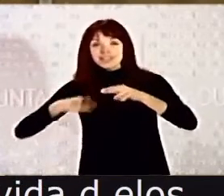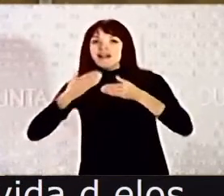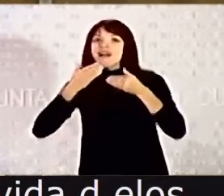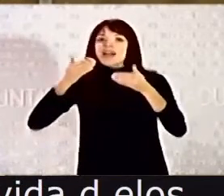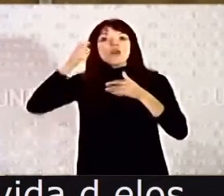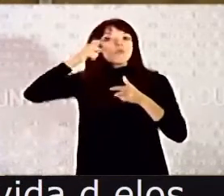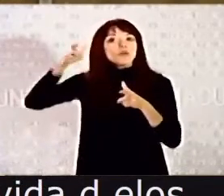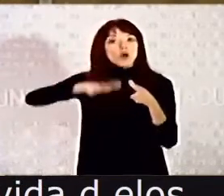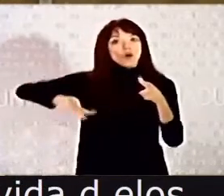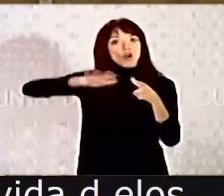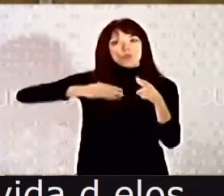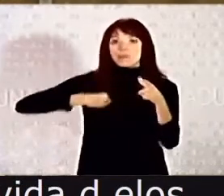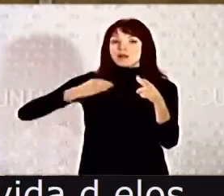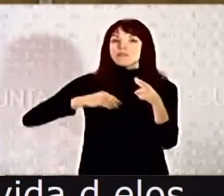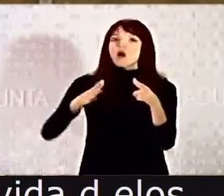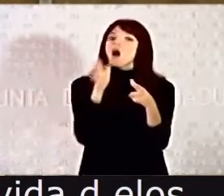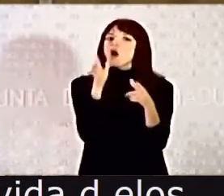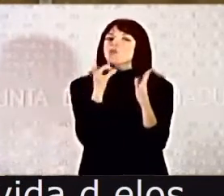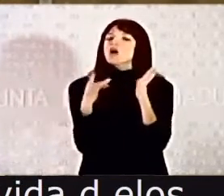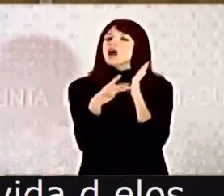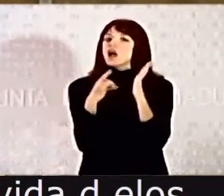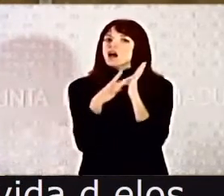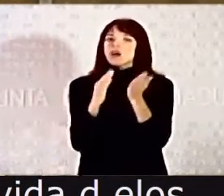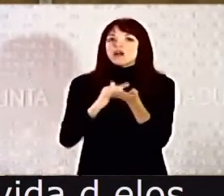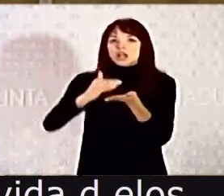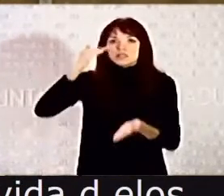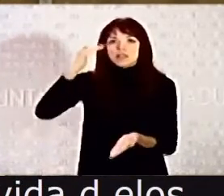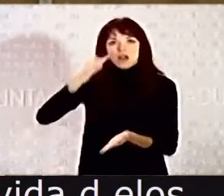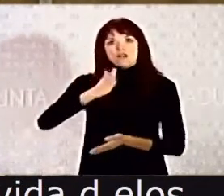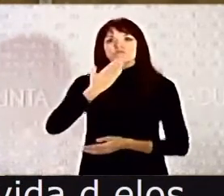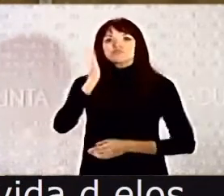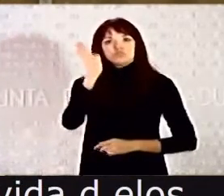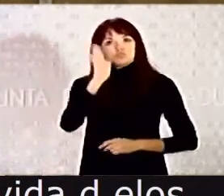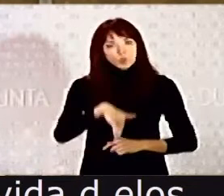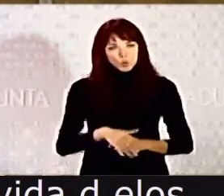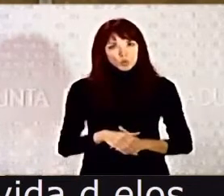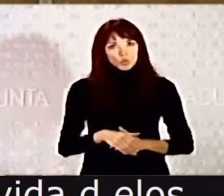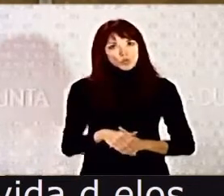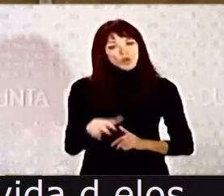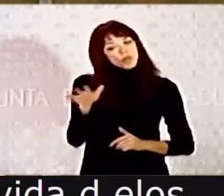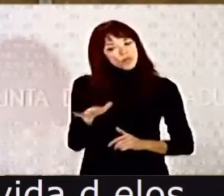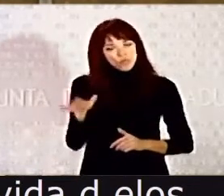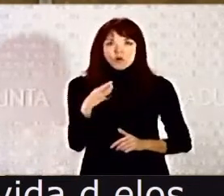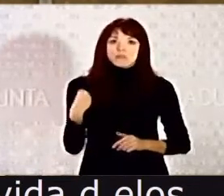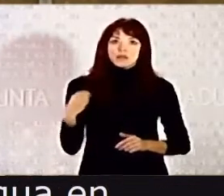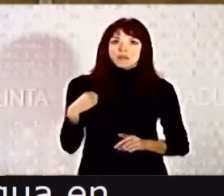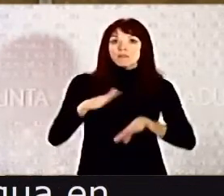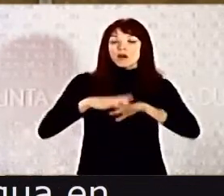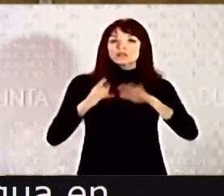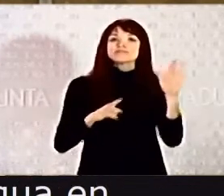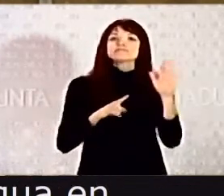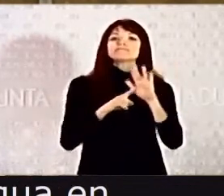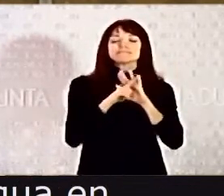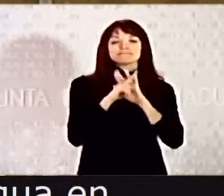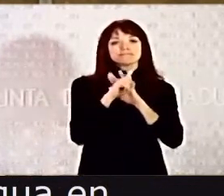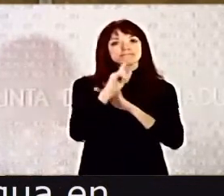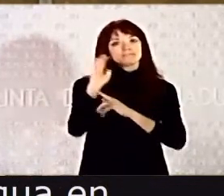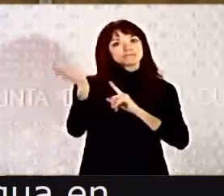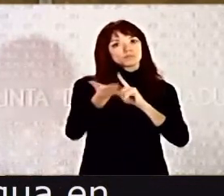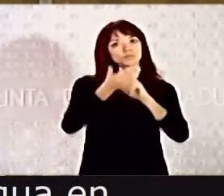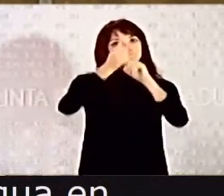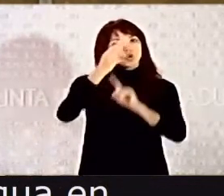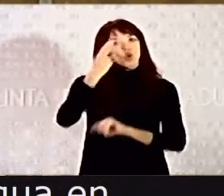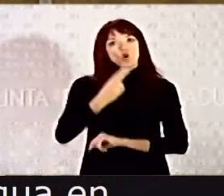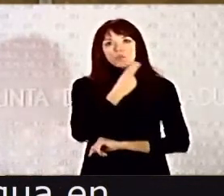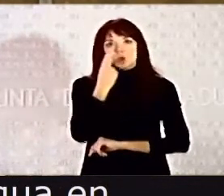Torremejía en cantidad y en calidad adecuada, y esto no es más que ir desarrollando nuestro compromiso con estas